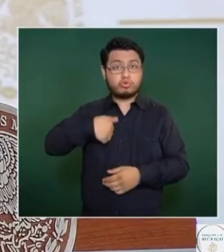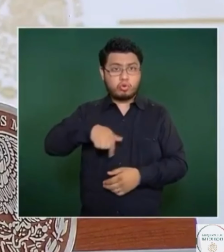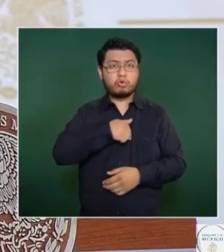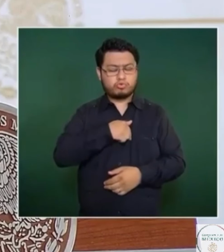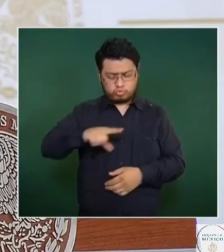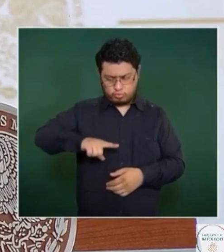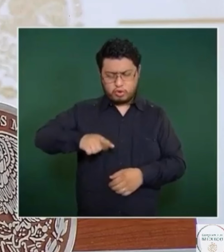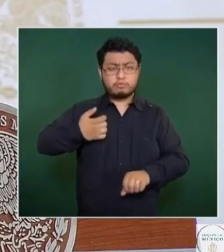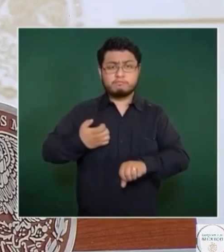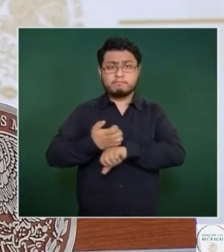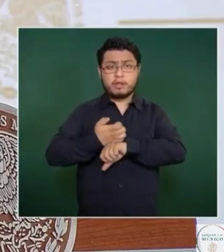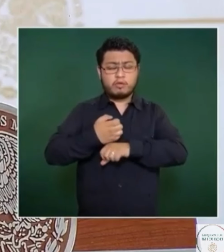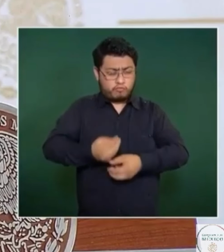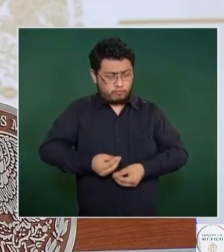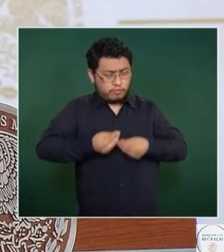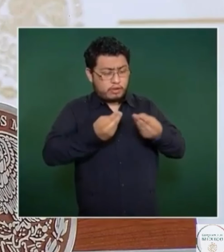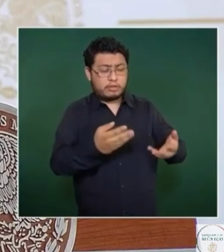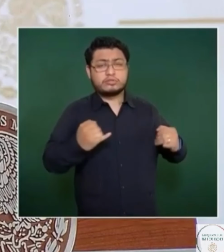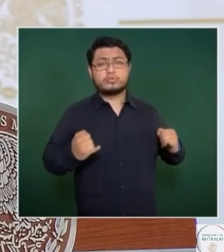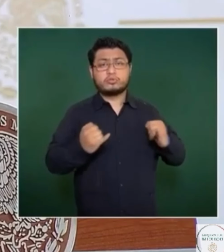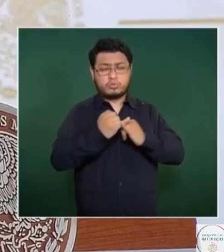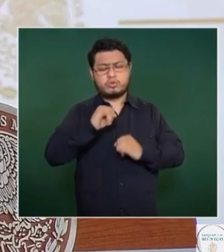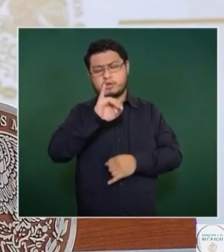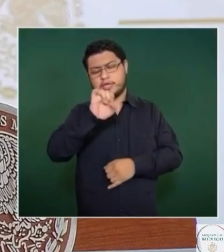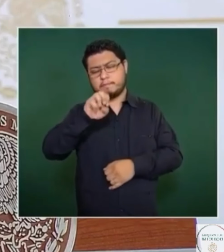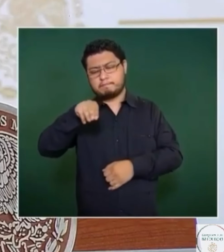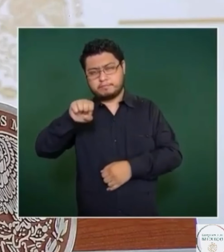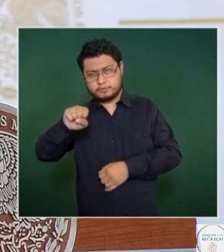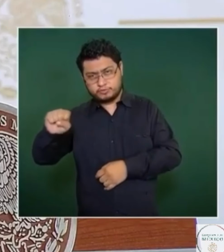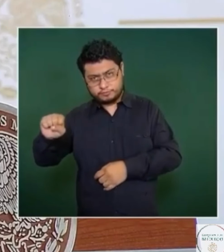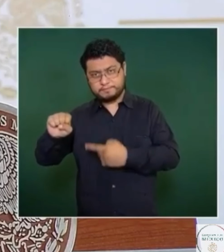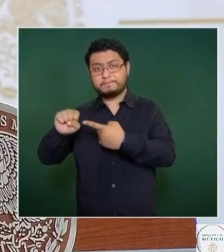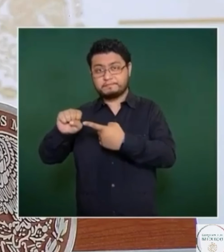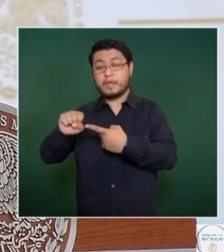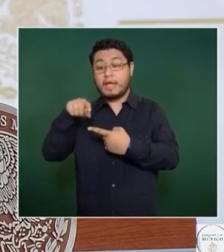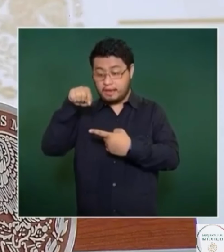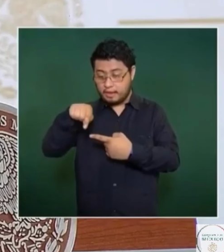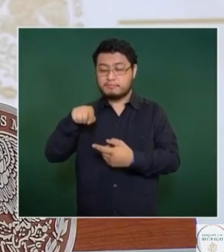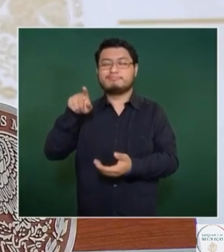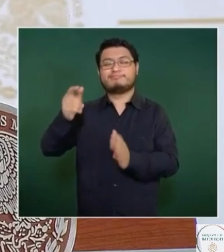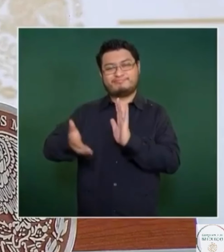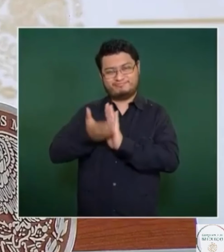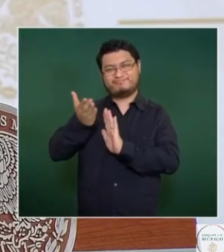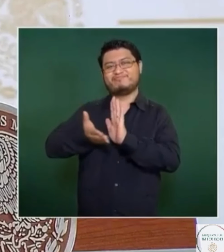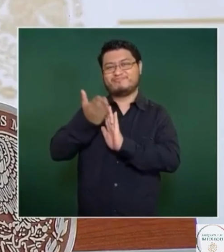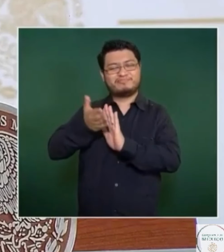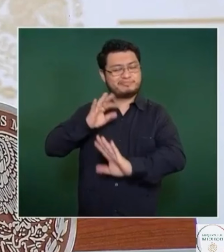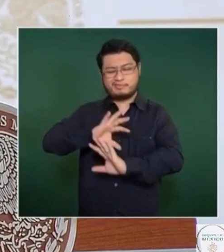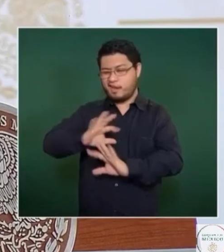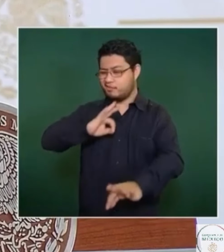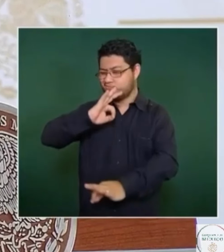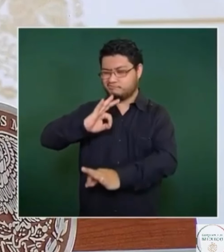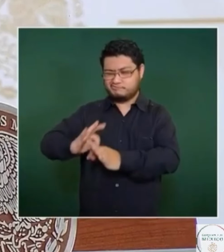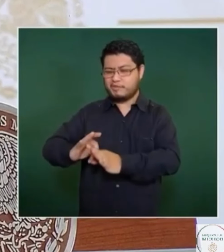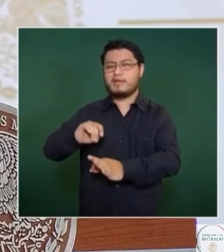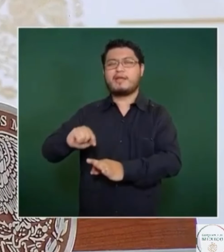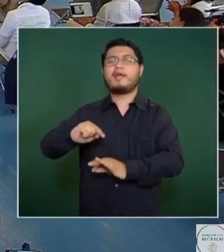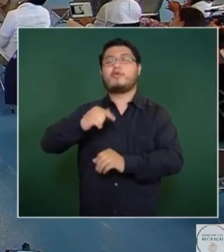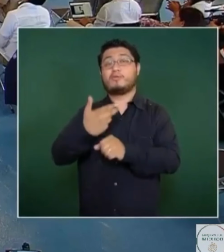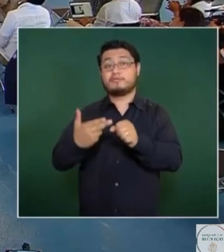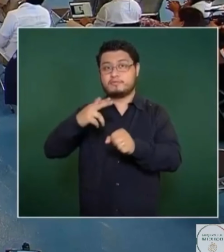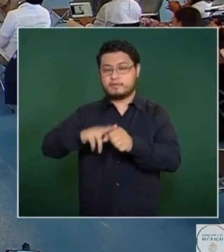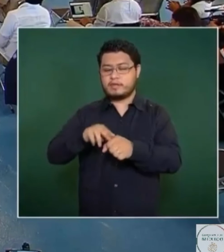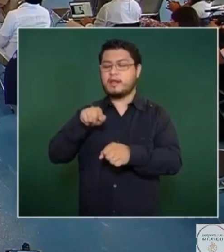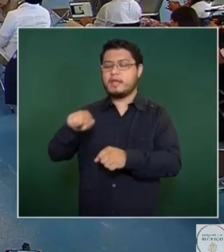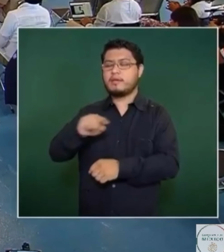del estado al Instituto Mexicano del Seguro Social y donde se va a estar construyendo, pues por fin y concluyendo, este hospital en